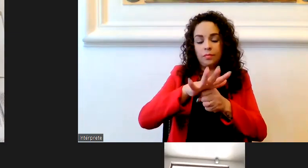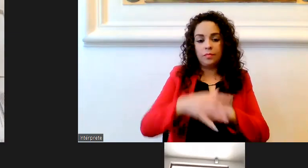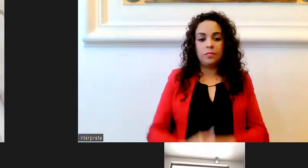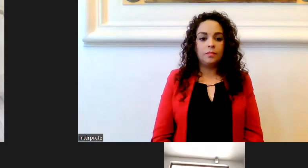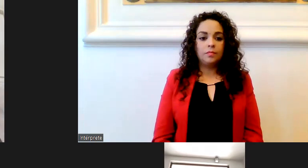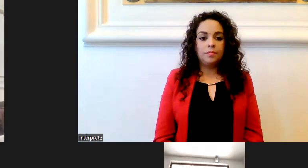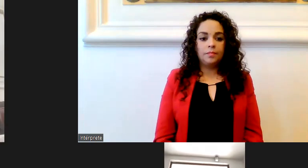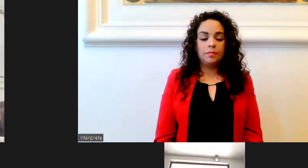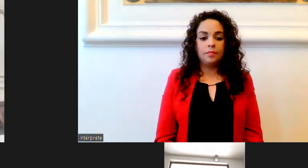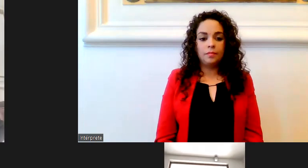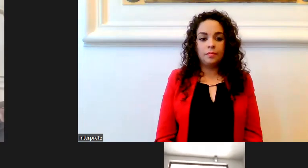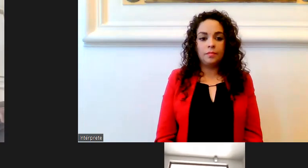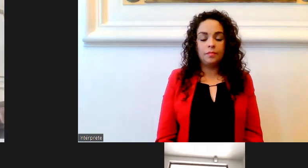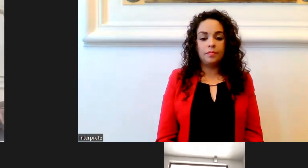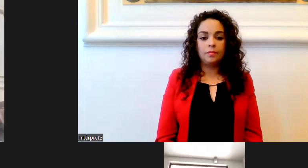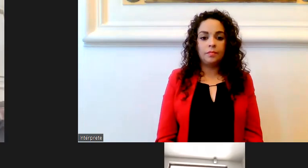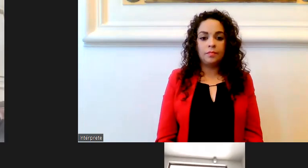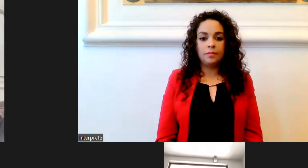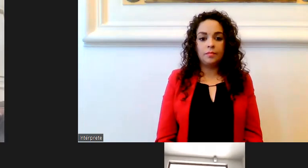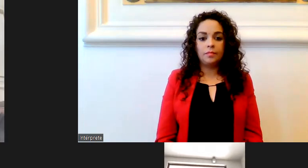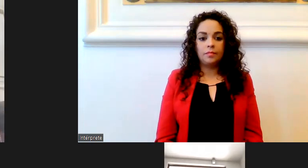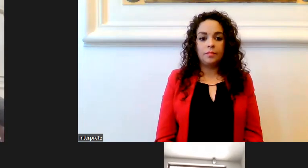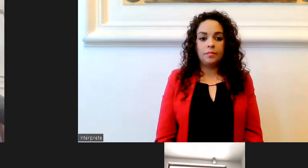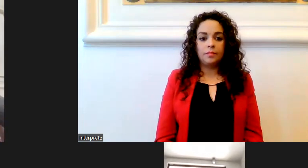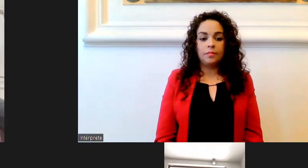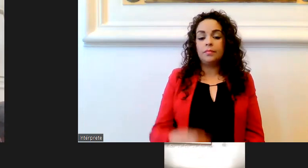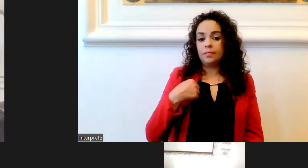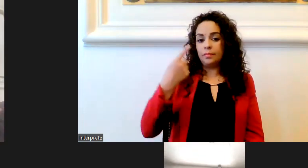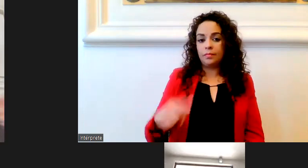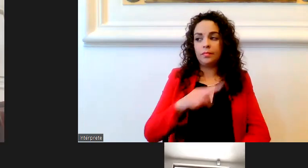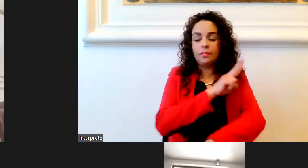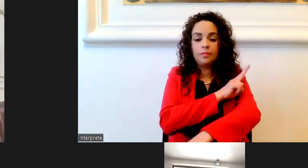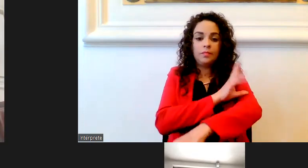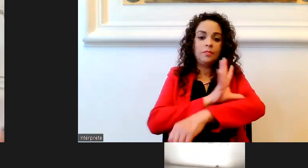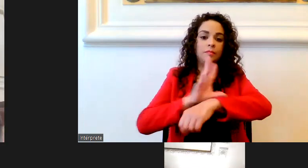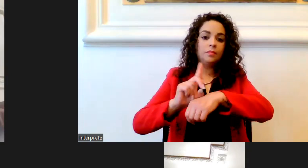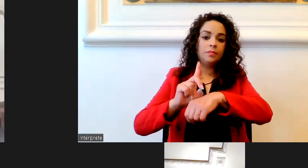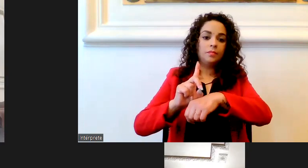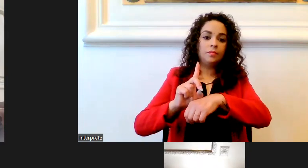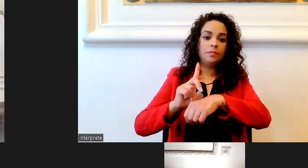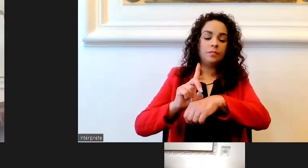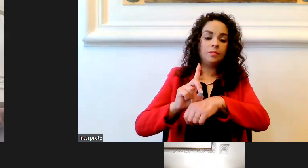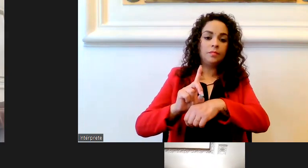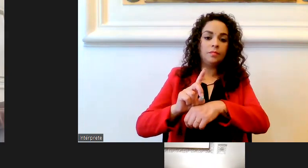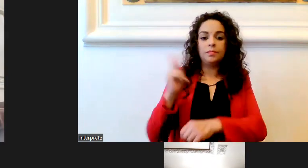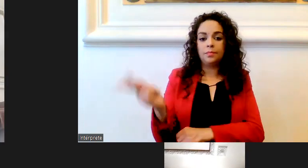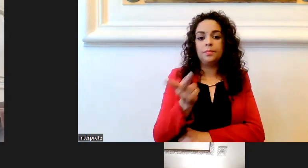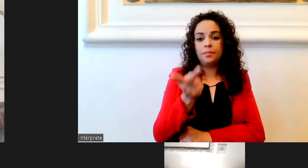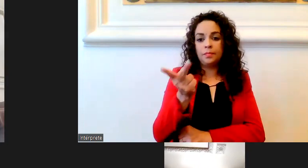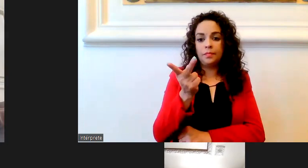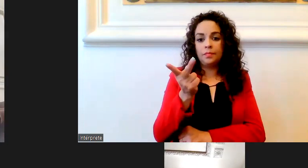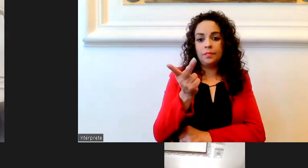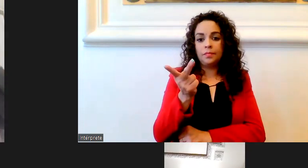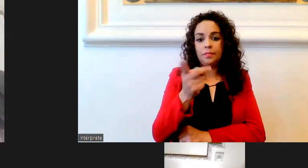Claro que sí. Por instrucciones de la vicecoordinadora, se somete a votación el presente acuerdo, por lo que procederé